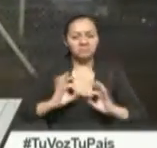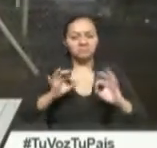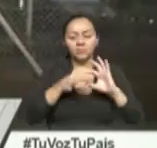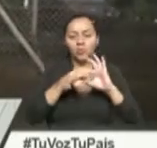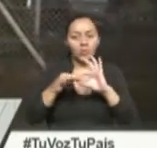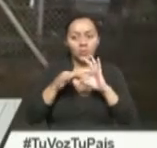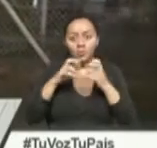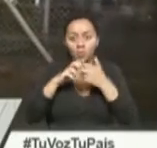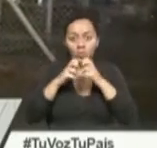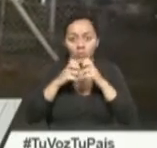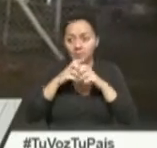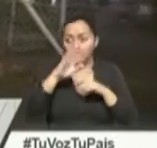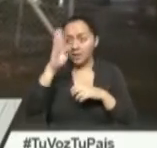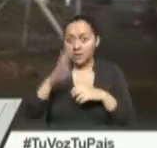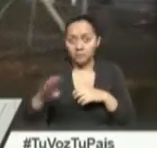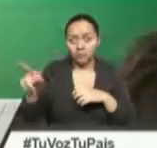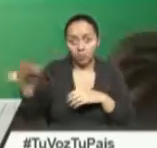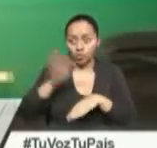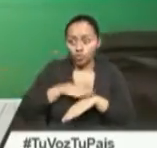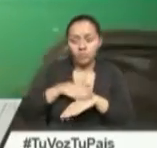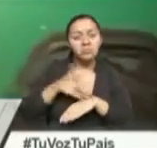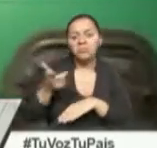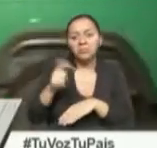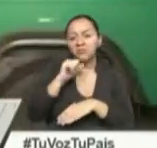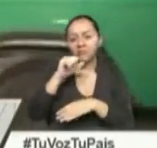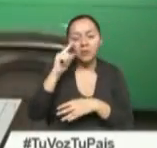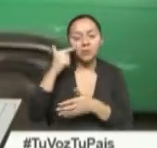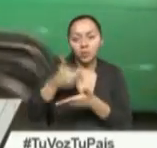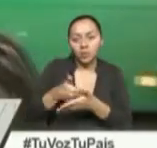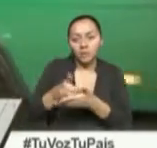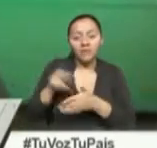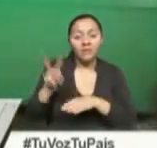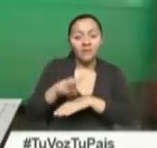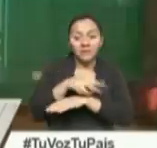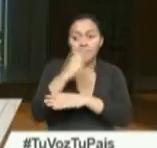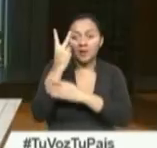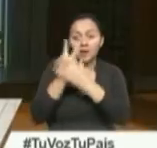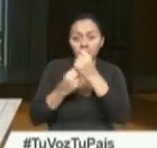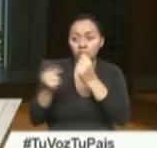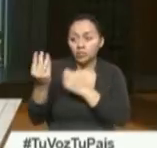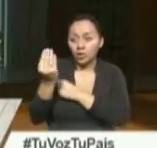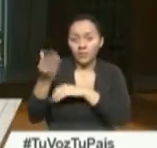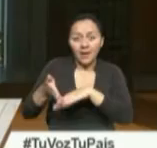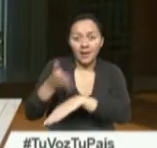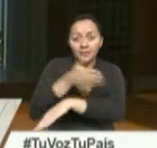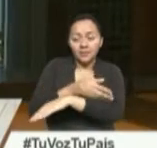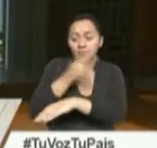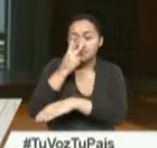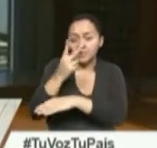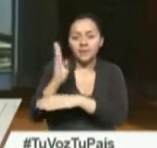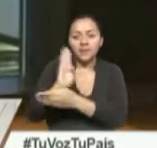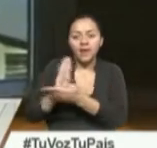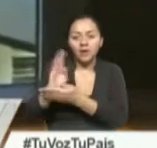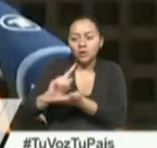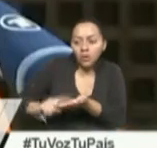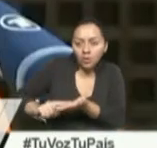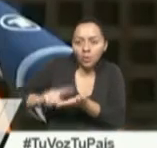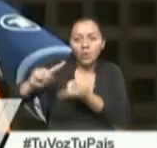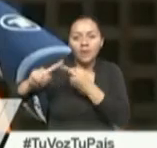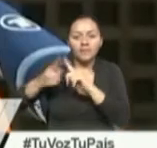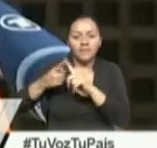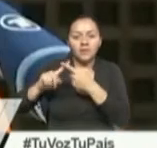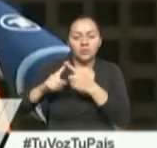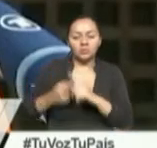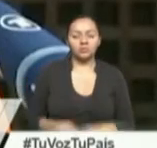con camión en el que murieron 12 personas, según la fiscalía, ambos jóvenes se reunieron la tarde previa en el barrio berlinés de Mitte.